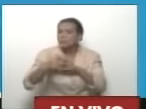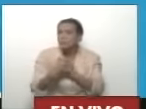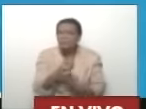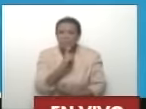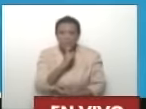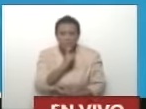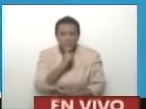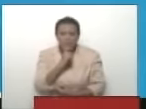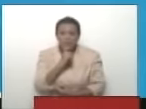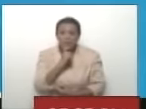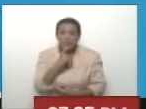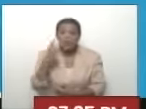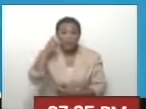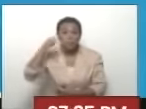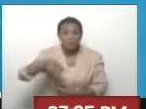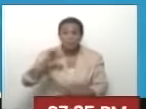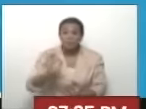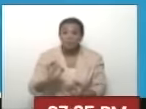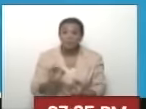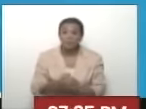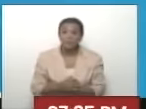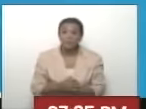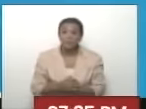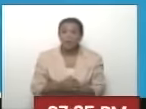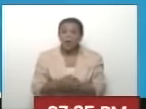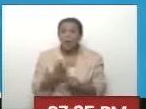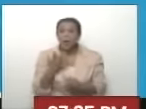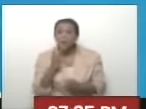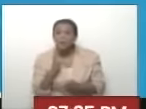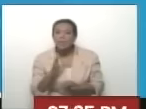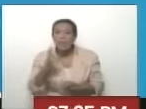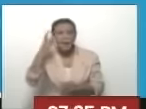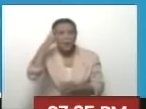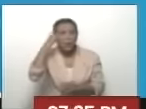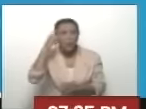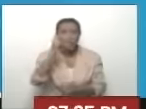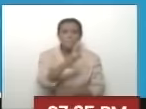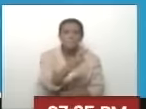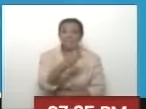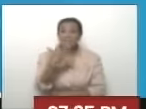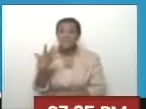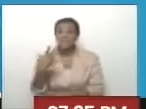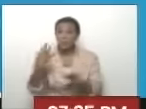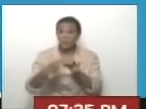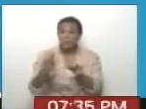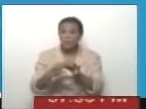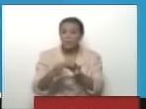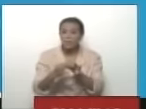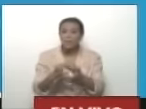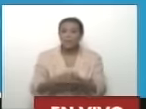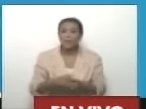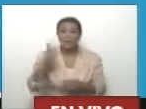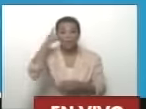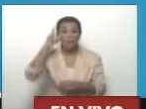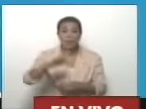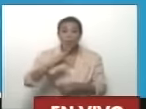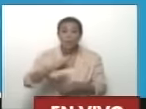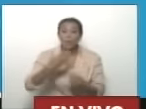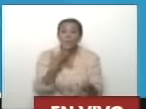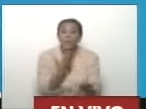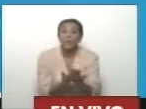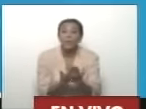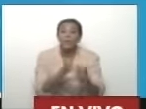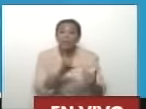Lo dije en un programa, el programa número 18, el 25 de septiembre lo dije aquí. Fue mi propuesta de